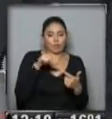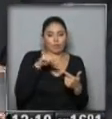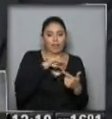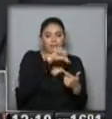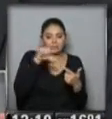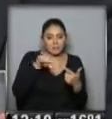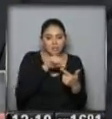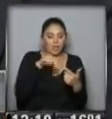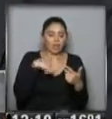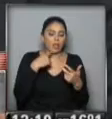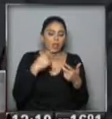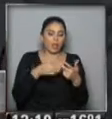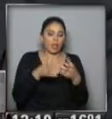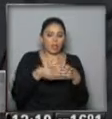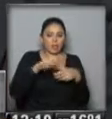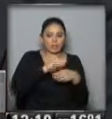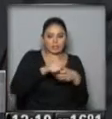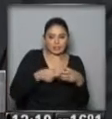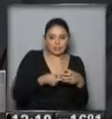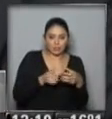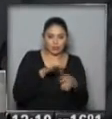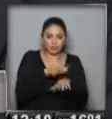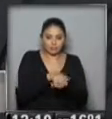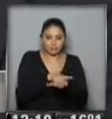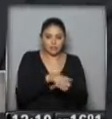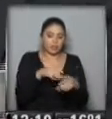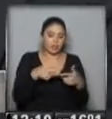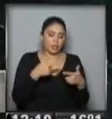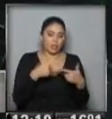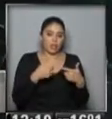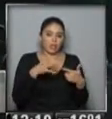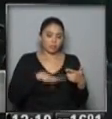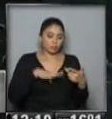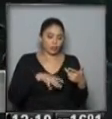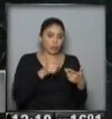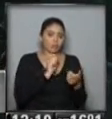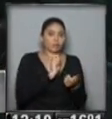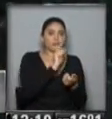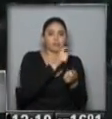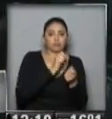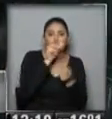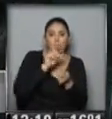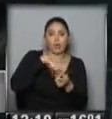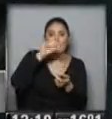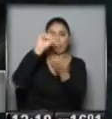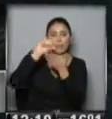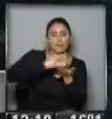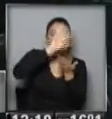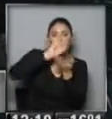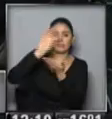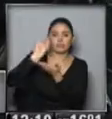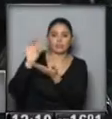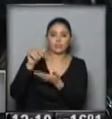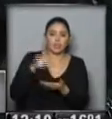oliva, sardinas enlatadas, digamos, lo que es exportación portuguesa se ve en las góndolas y nada más. Y a la vez tiene una